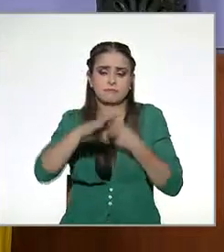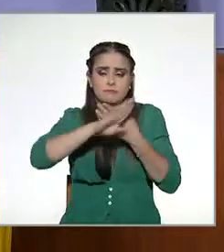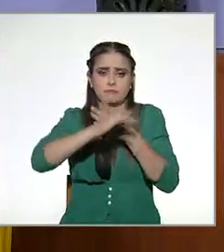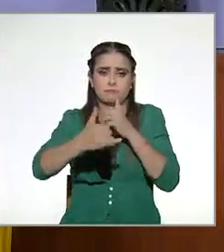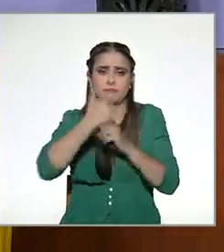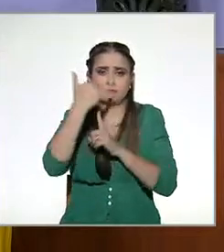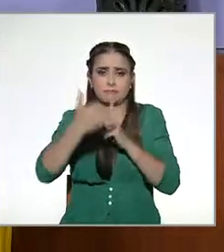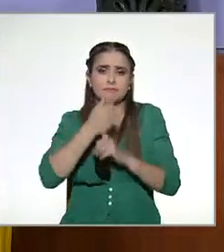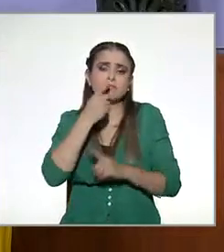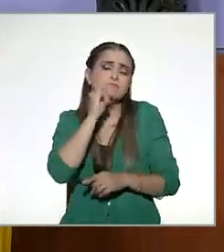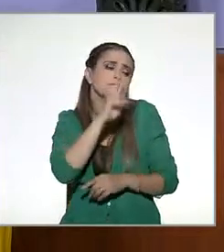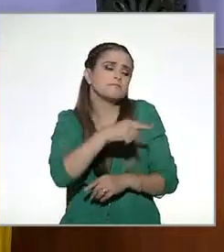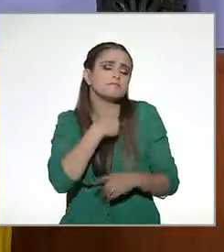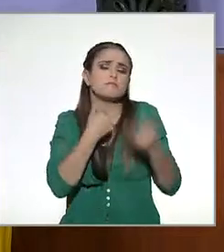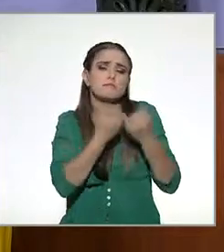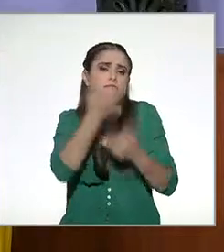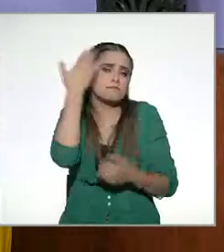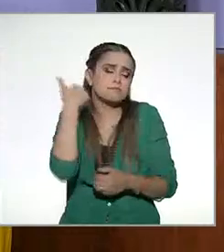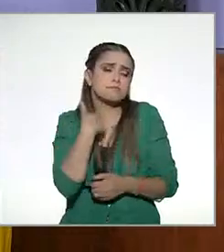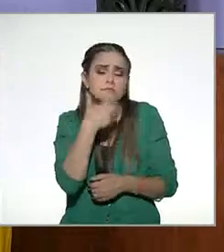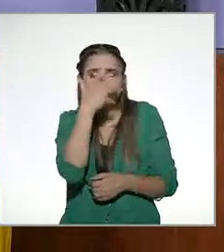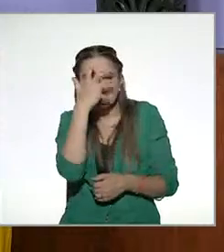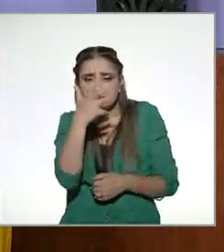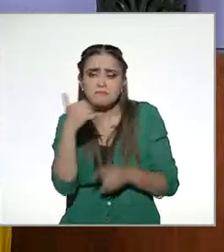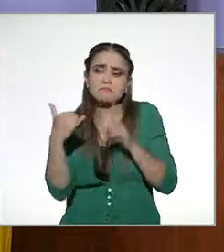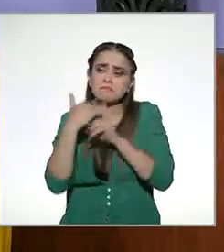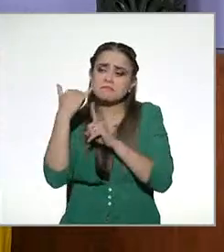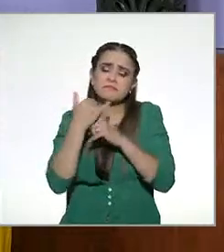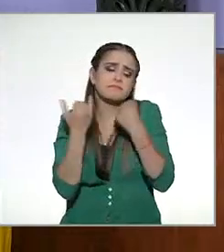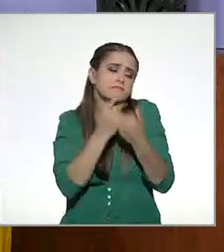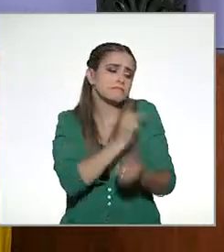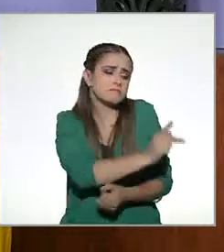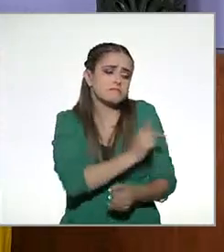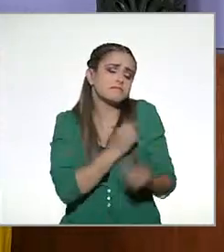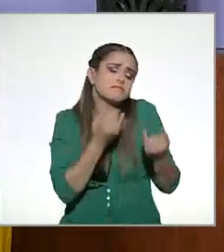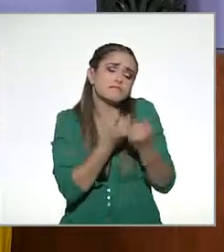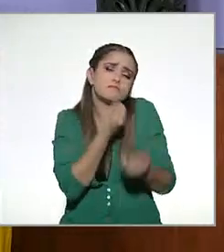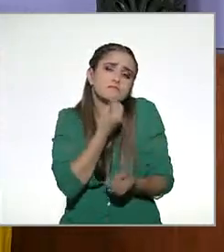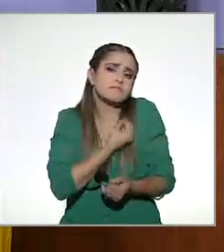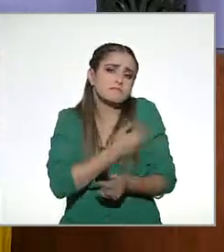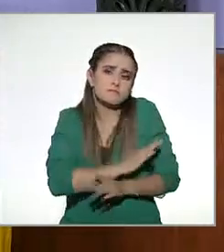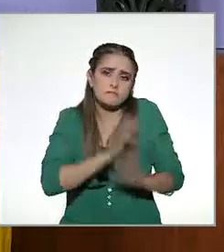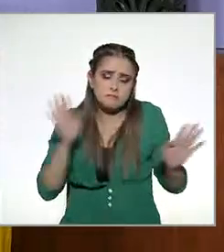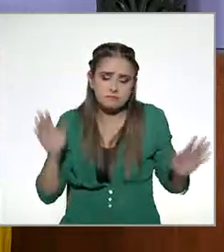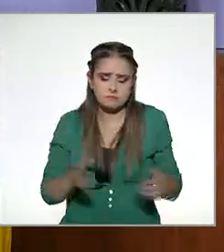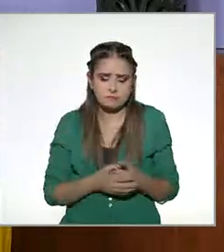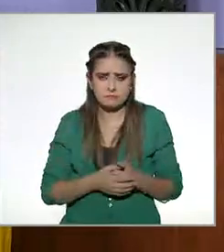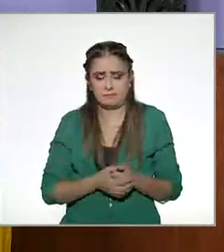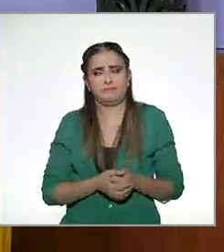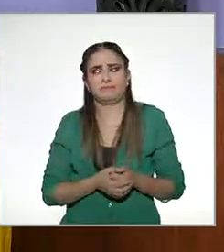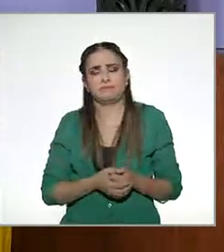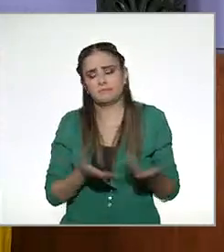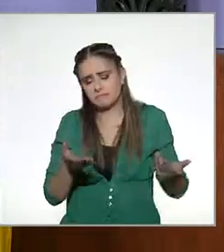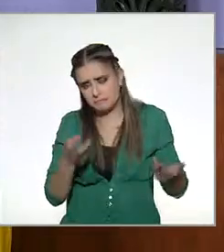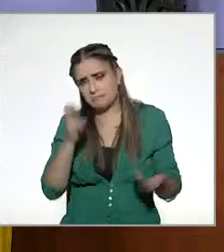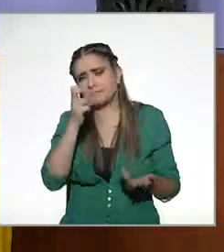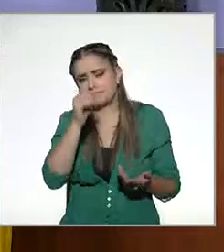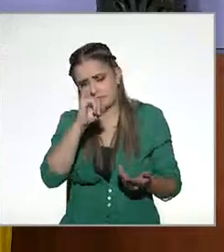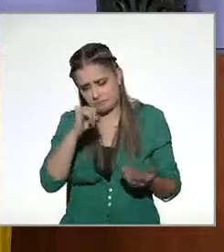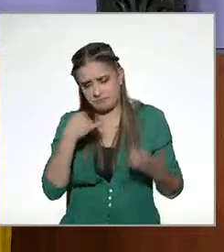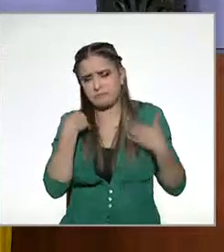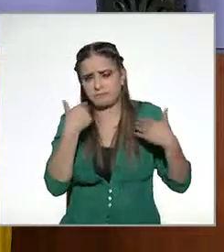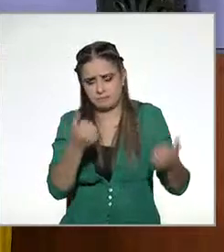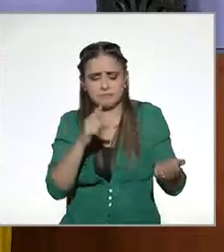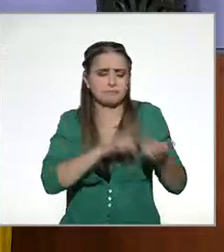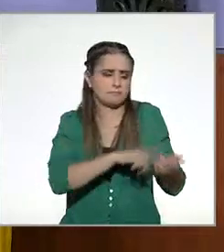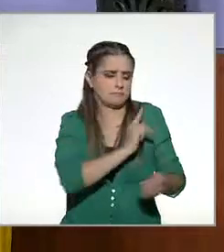es que yo también era muy serio, yo siempre he sido... Y digamos, no es que esté mal, es una cuestión caracterológica, es una cuestión de identificación a